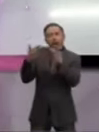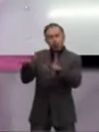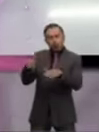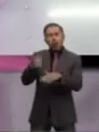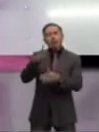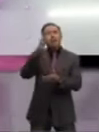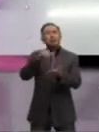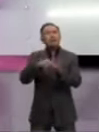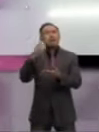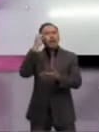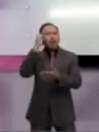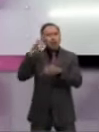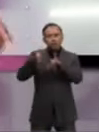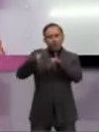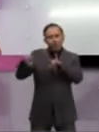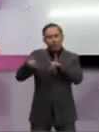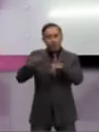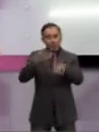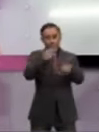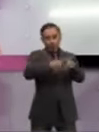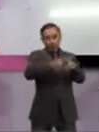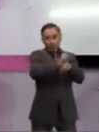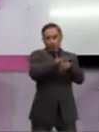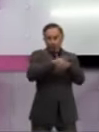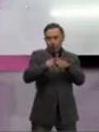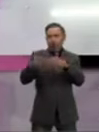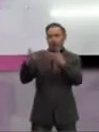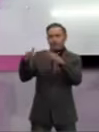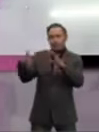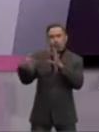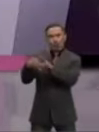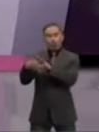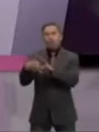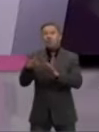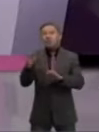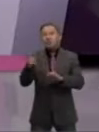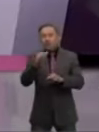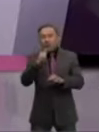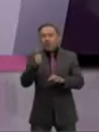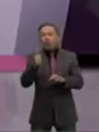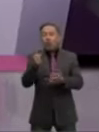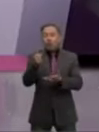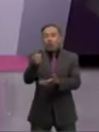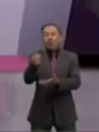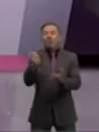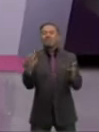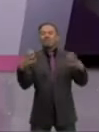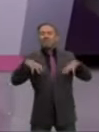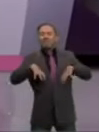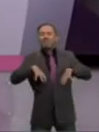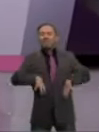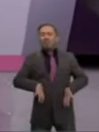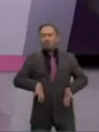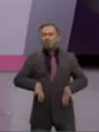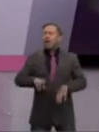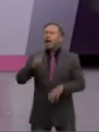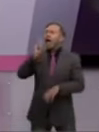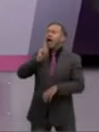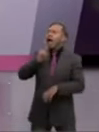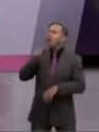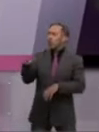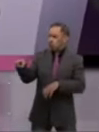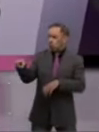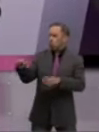atender a las personas en la pandemia, porque si no se hubieran clavado ese dinero, otra cosa hubiera sido. Respóndanos, por favor, usted que protege a estos